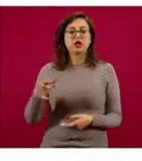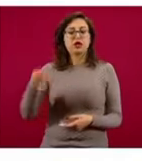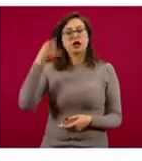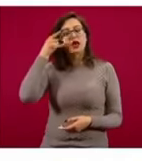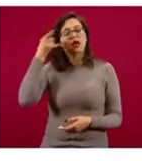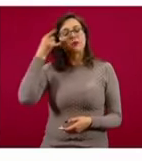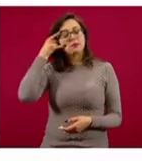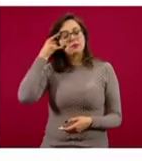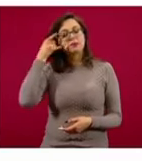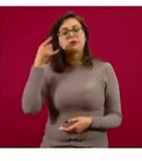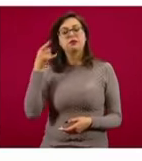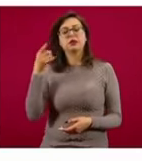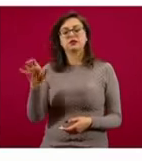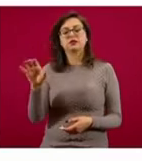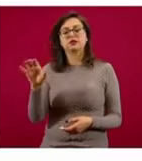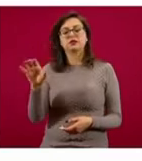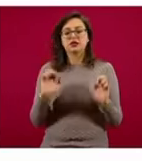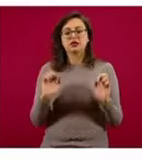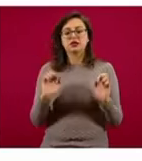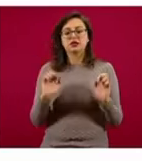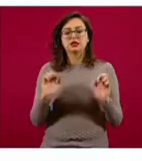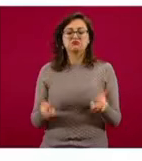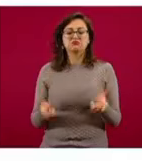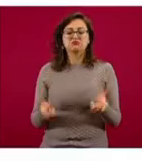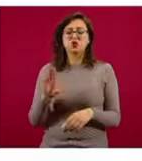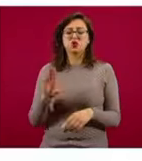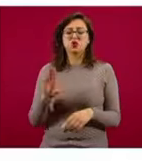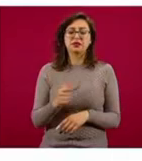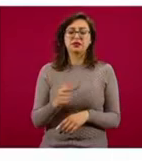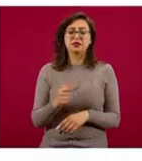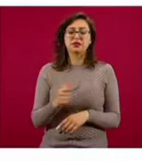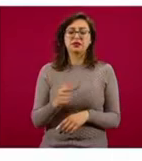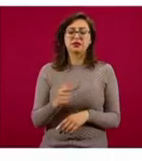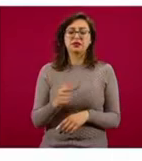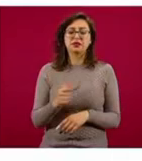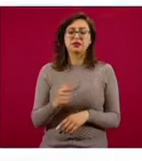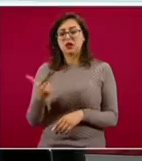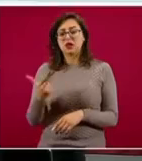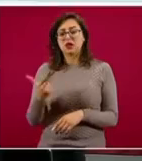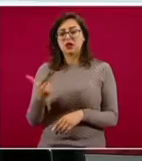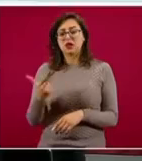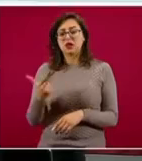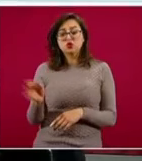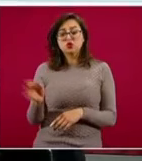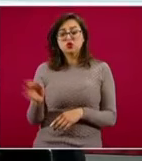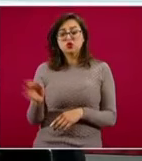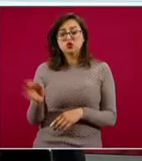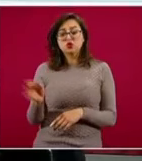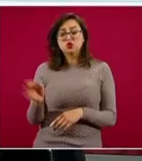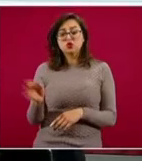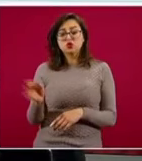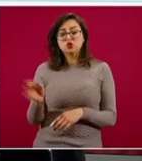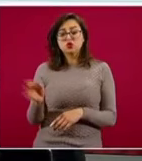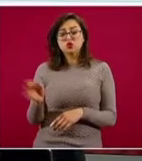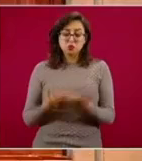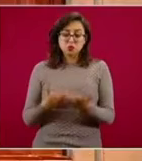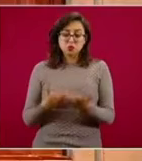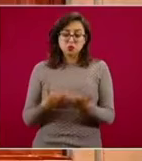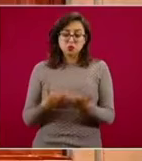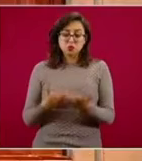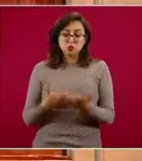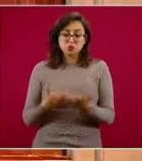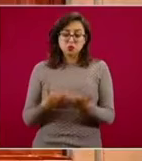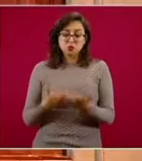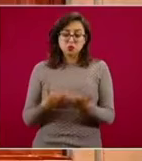Campeche y Chiapas con disponibilidades de 97 y 98%. Si vemos la siguiente diapositiva,